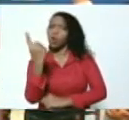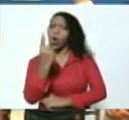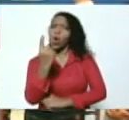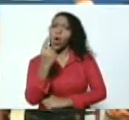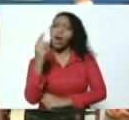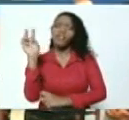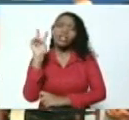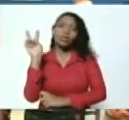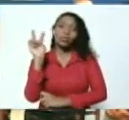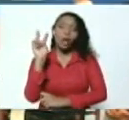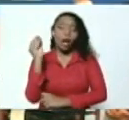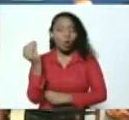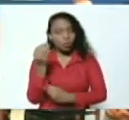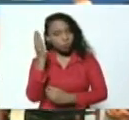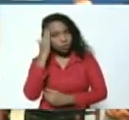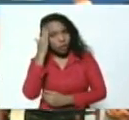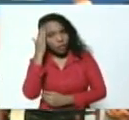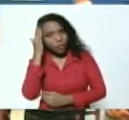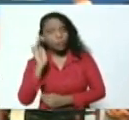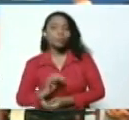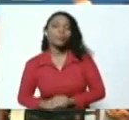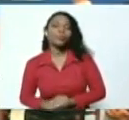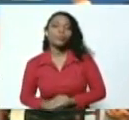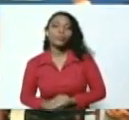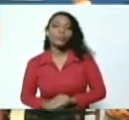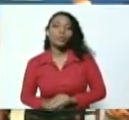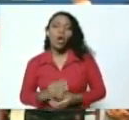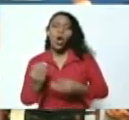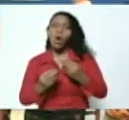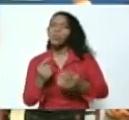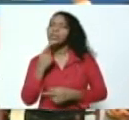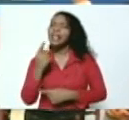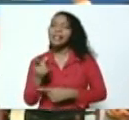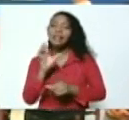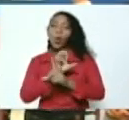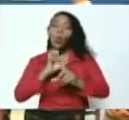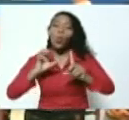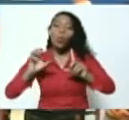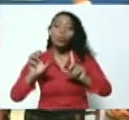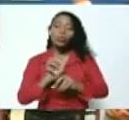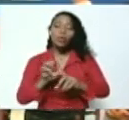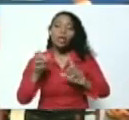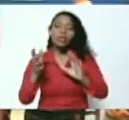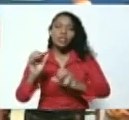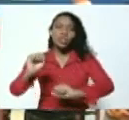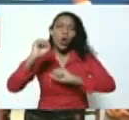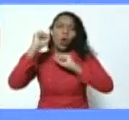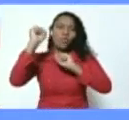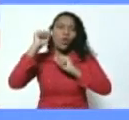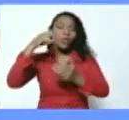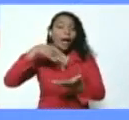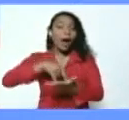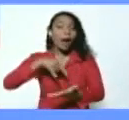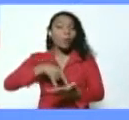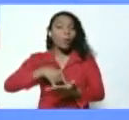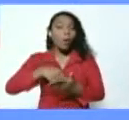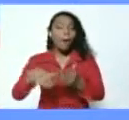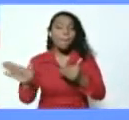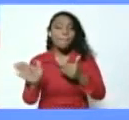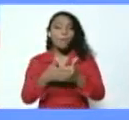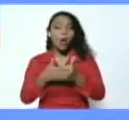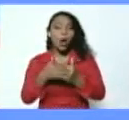Venezuela, como sabemos. Como se dice tradicionalmente, el triunfo de Carabobo selló